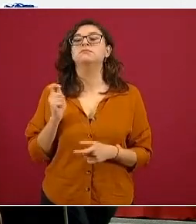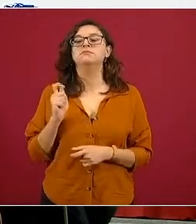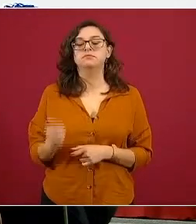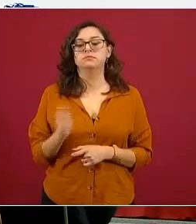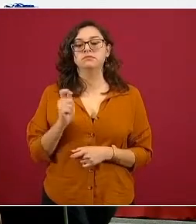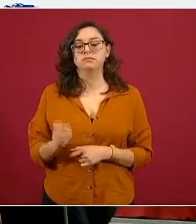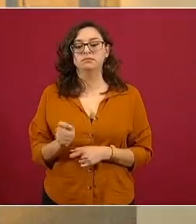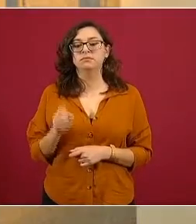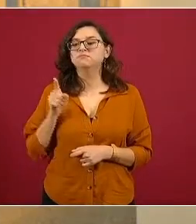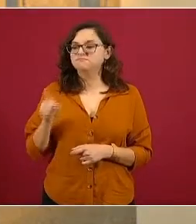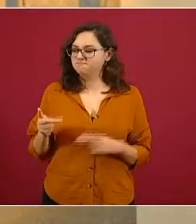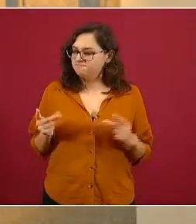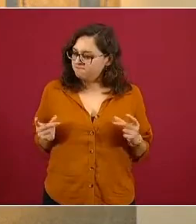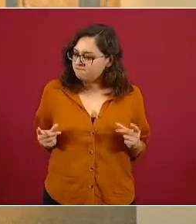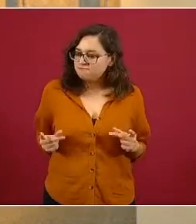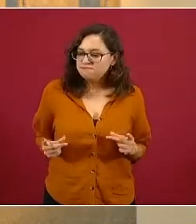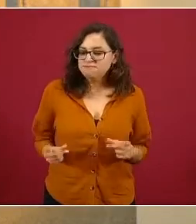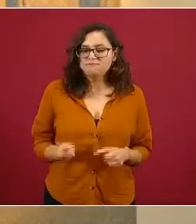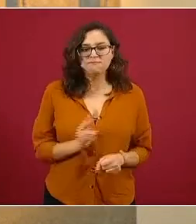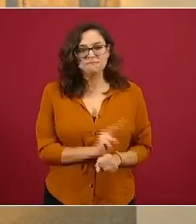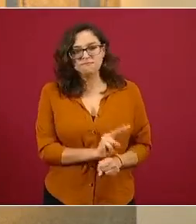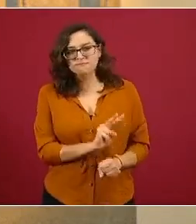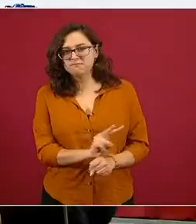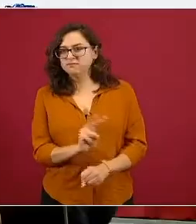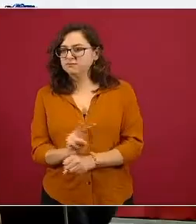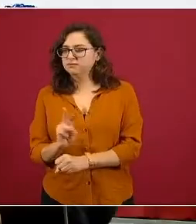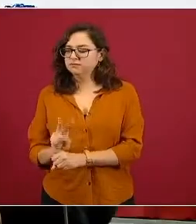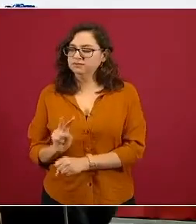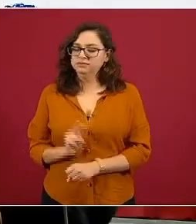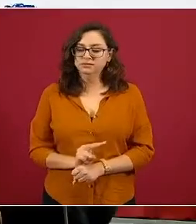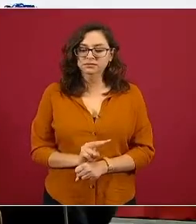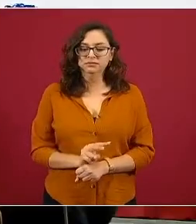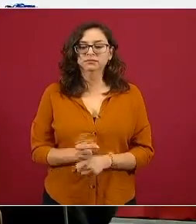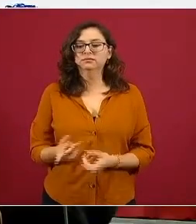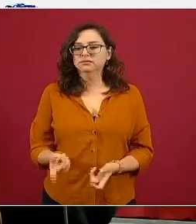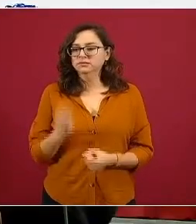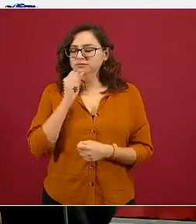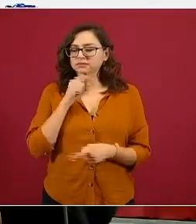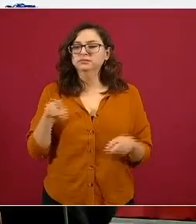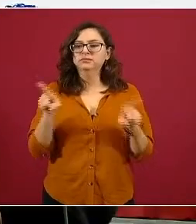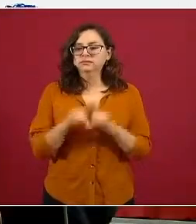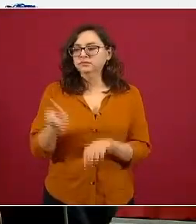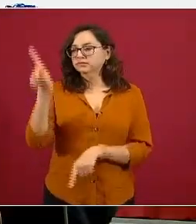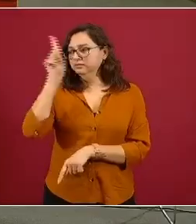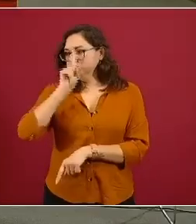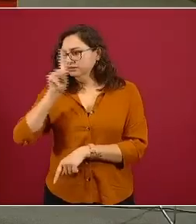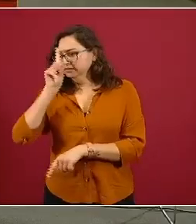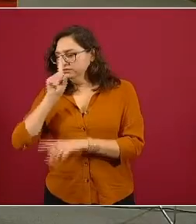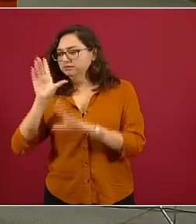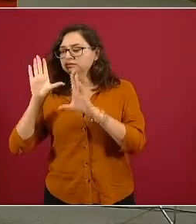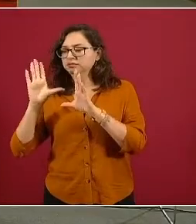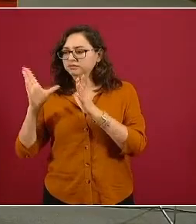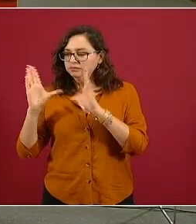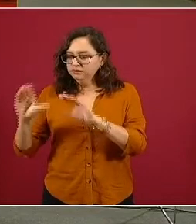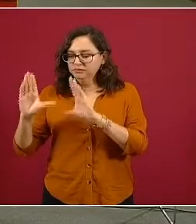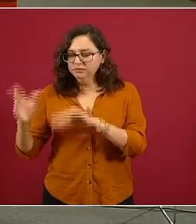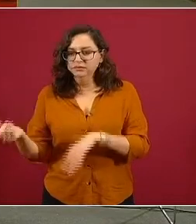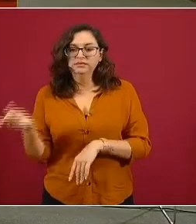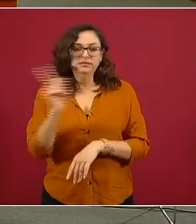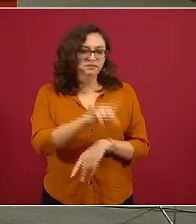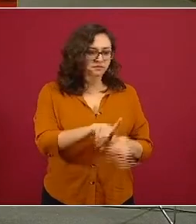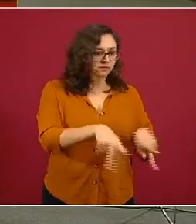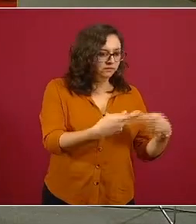un papel más activo durante el Buen Fin y asesora tanto a los consumidores como a